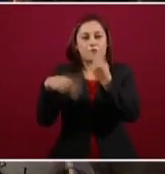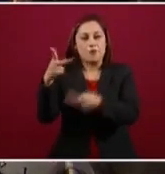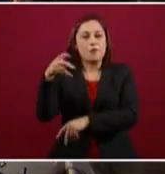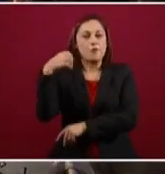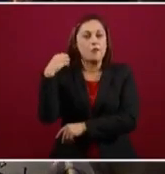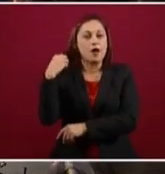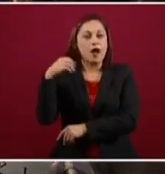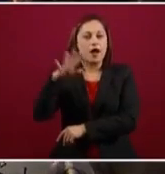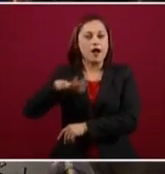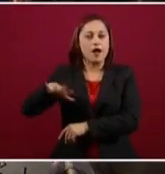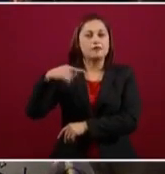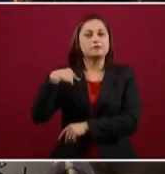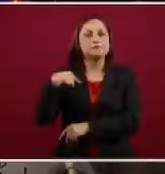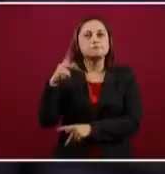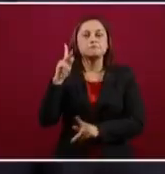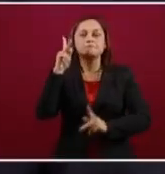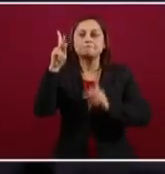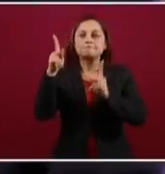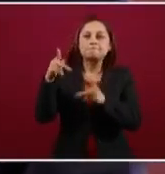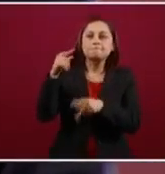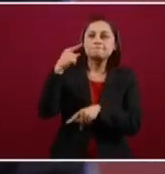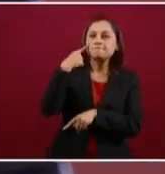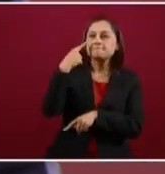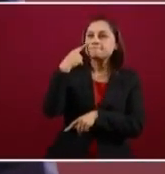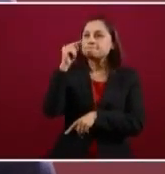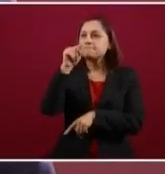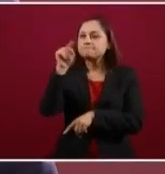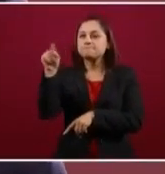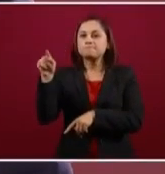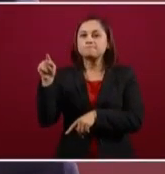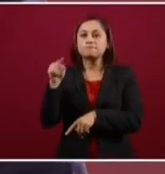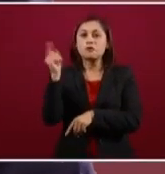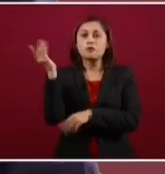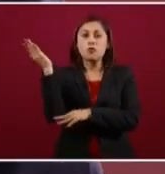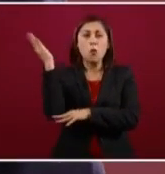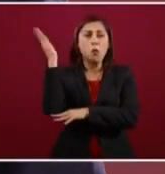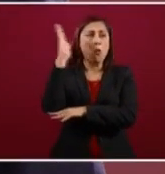y puede pasar todo el día sin señal.